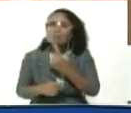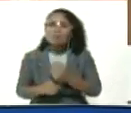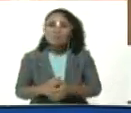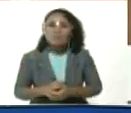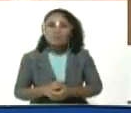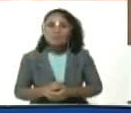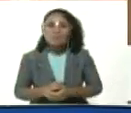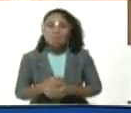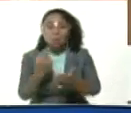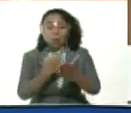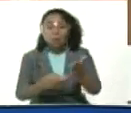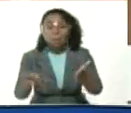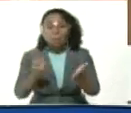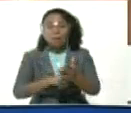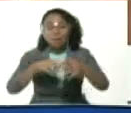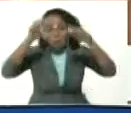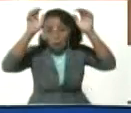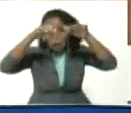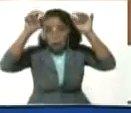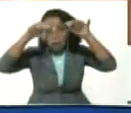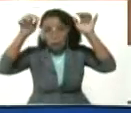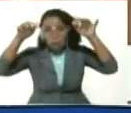Echarle un repaso a la lluvia.